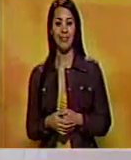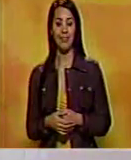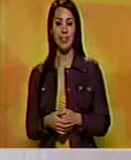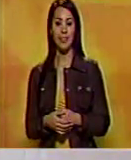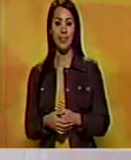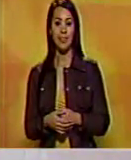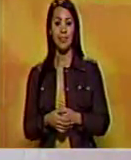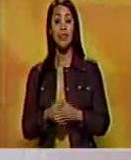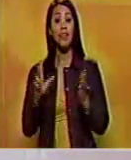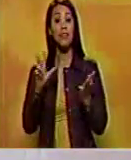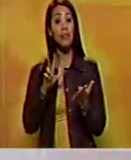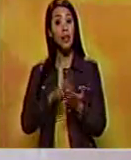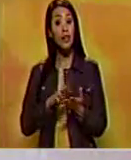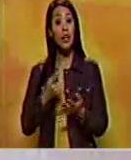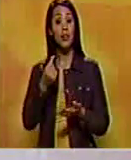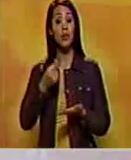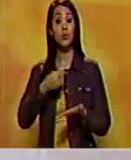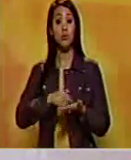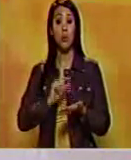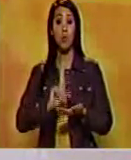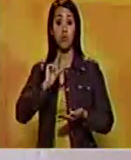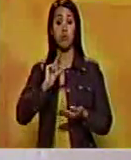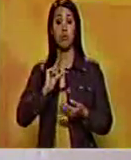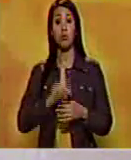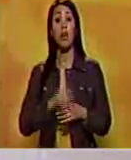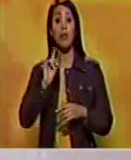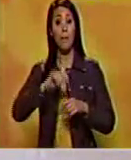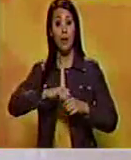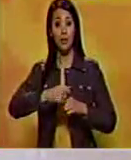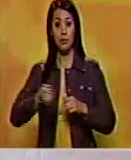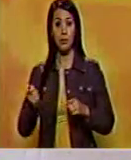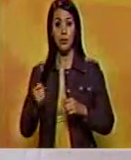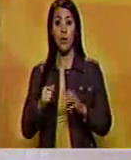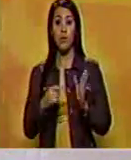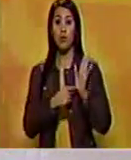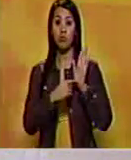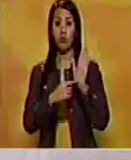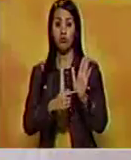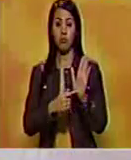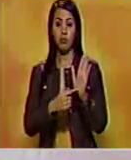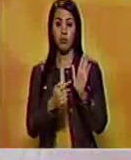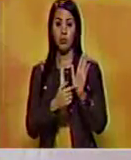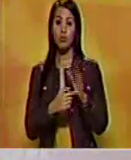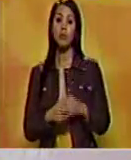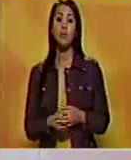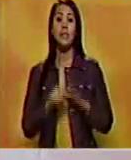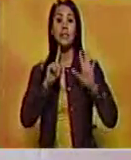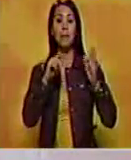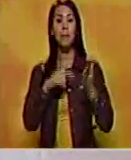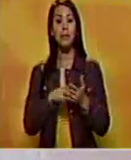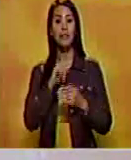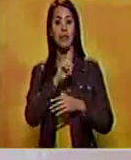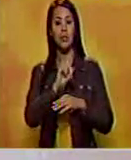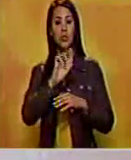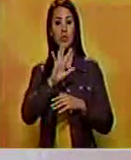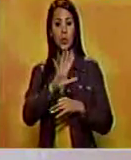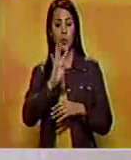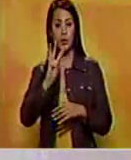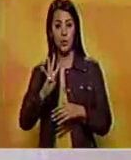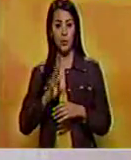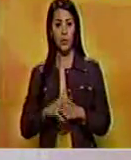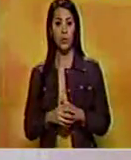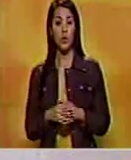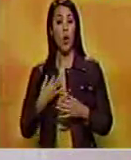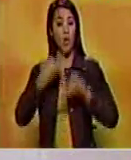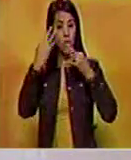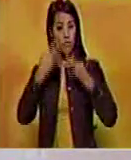el decreto de aumento de salario mínimo y de cestaticket fue publicado en gaceta oficial número 6 mil 354 con la que